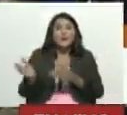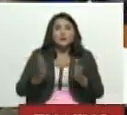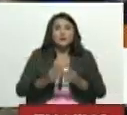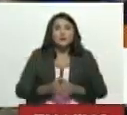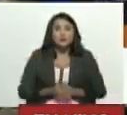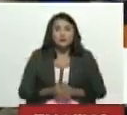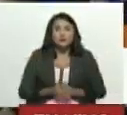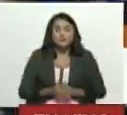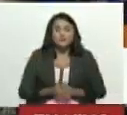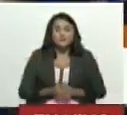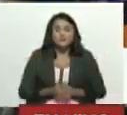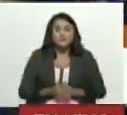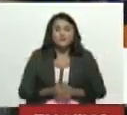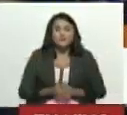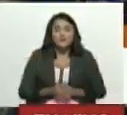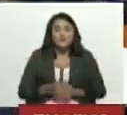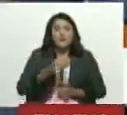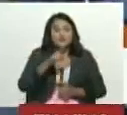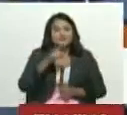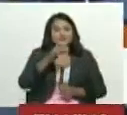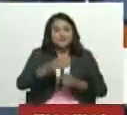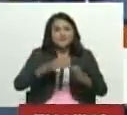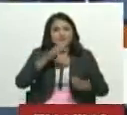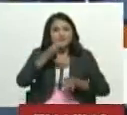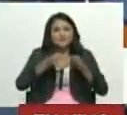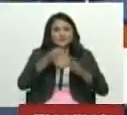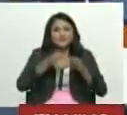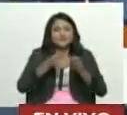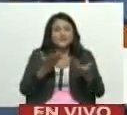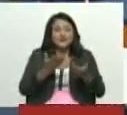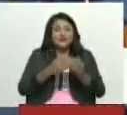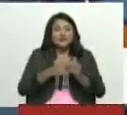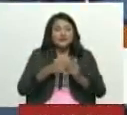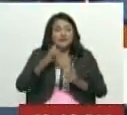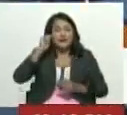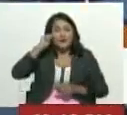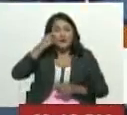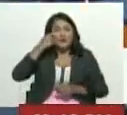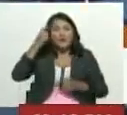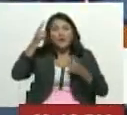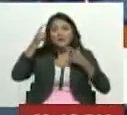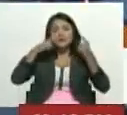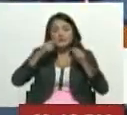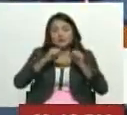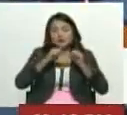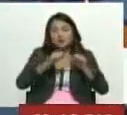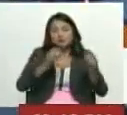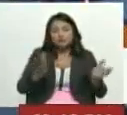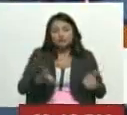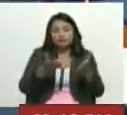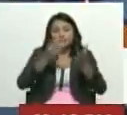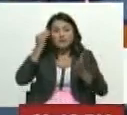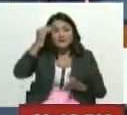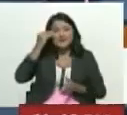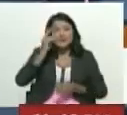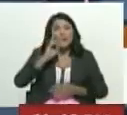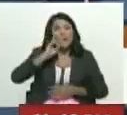destacan que el legado del comandante debe recordarse Como de impulso al pensamiento bolivariano